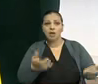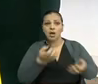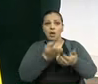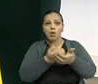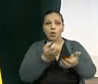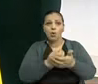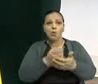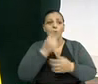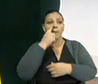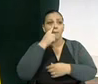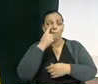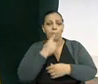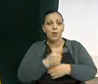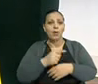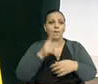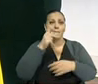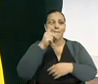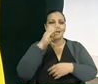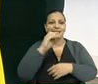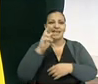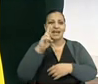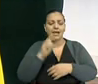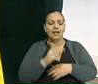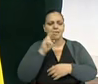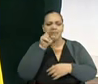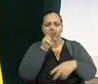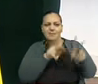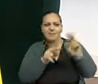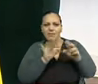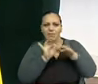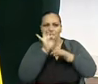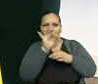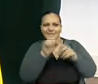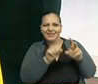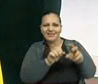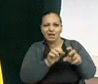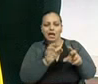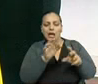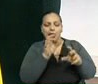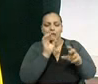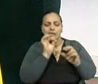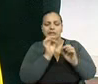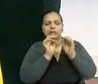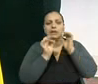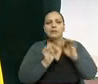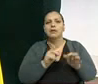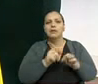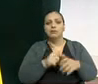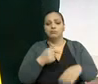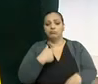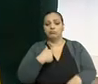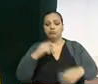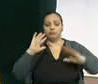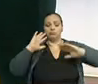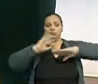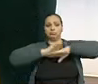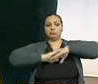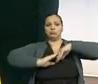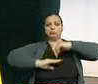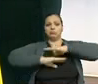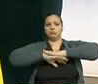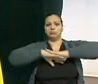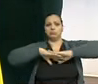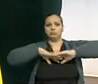un supuesto sobreprecio. El burgomaestre aseguró que está dispuesto a colaborar con la Fiscalía y señaló que fue